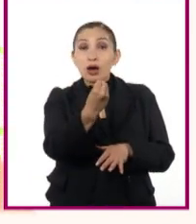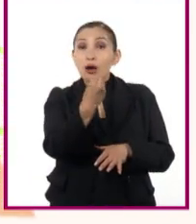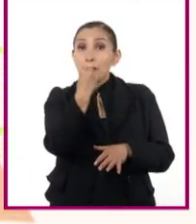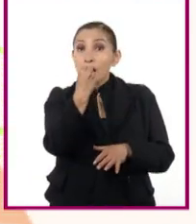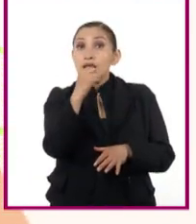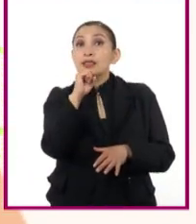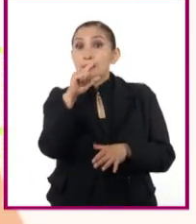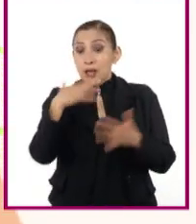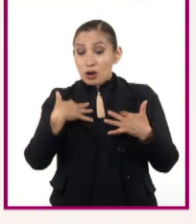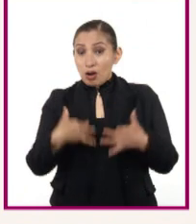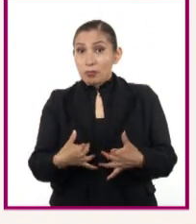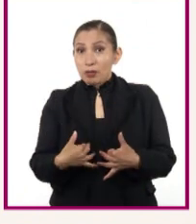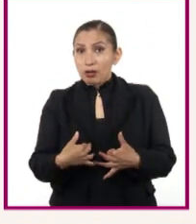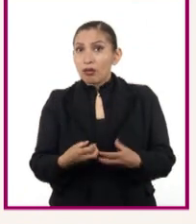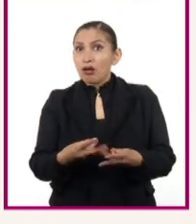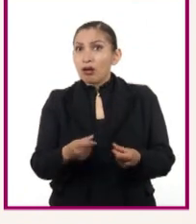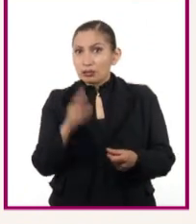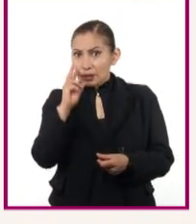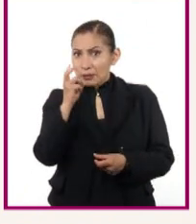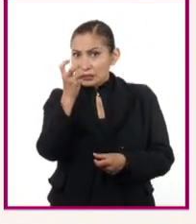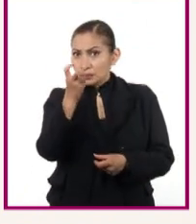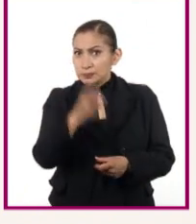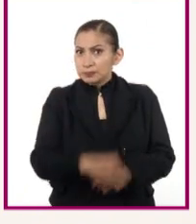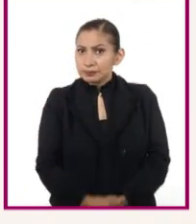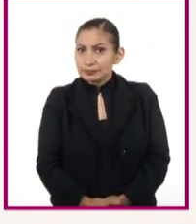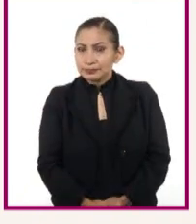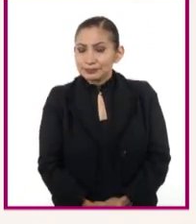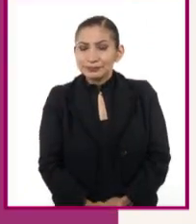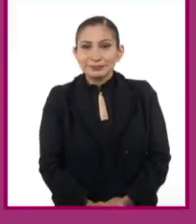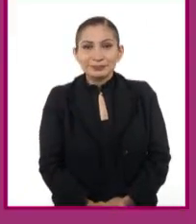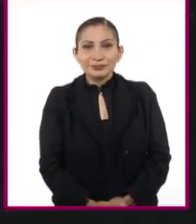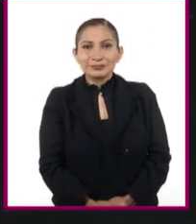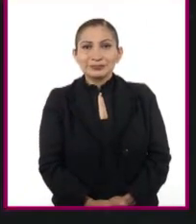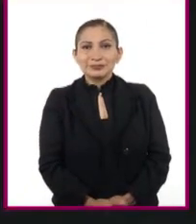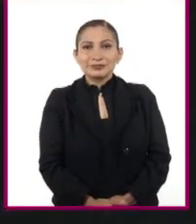comemos y nuestra ropa? ¡Vamos a descubrirlo!